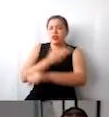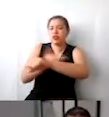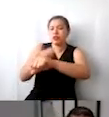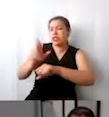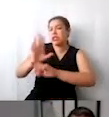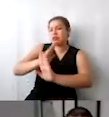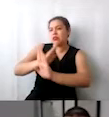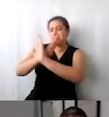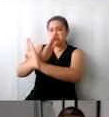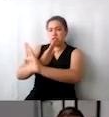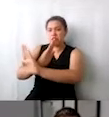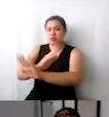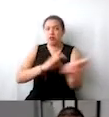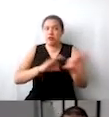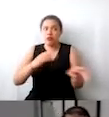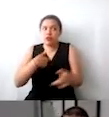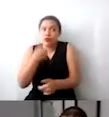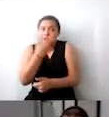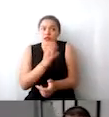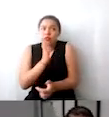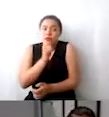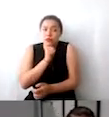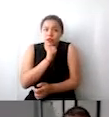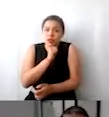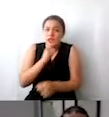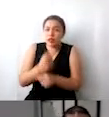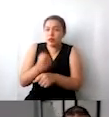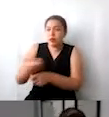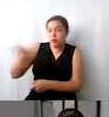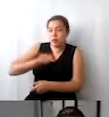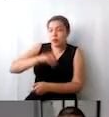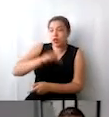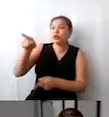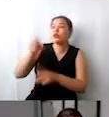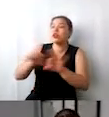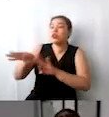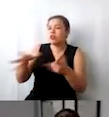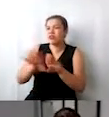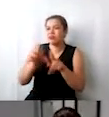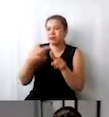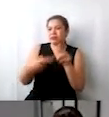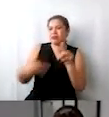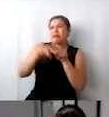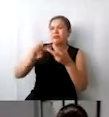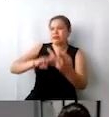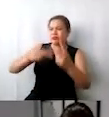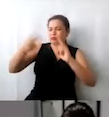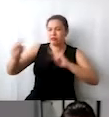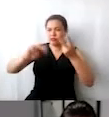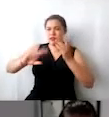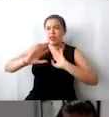pues es que si no me dejas trabajar no te voy a poder pagar. Bueno, primero págame y después te dejo trabajar. Entonces es un círculo vicioso. Pero ya en el